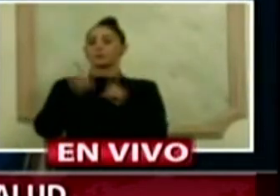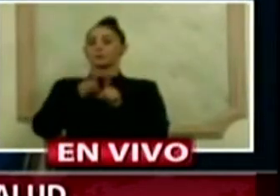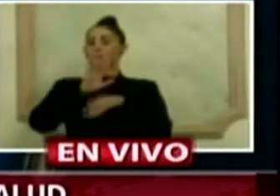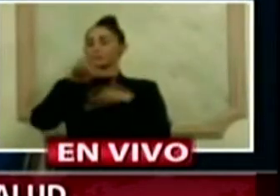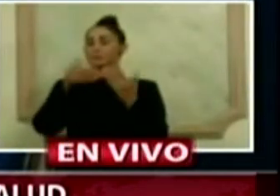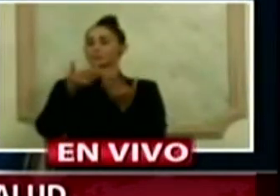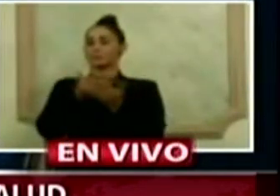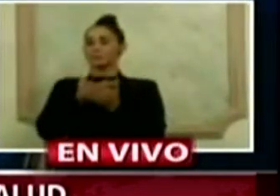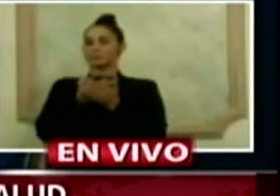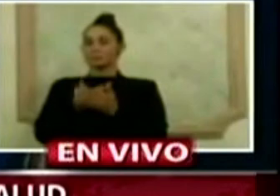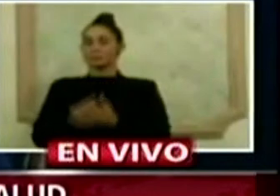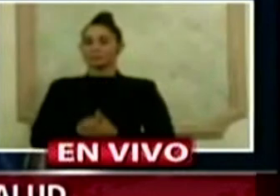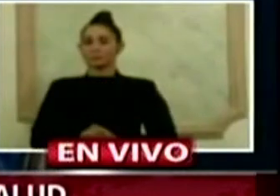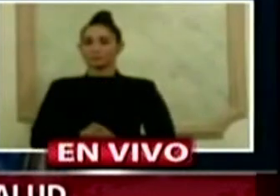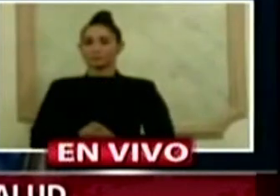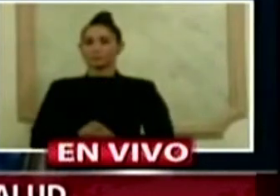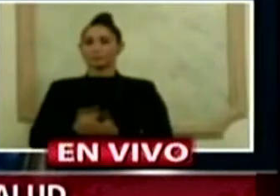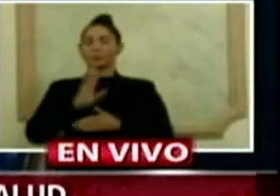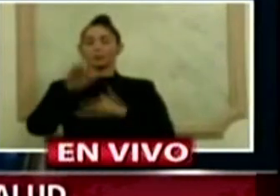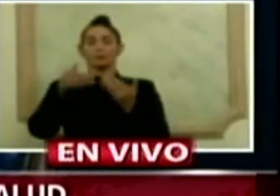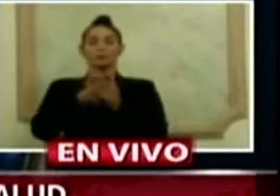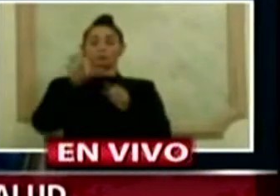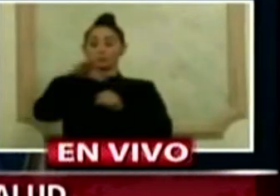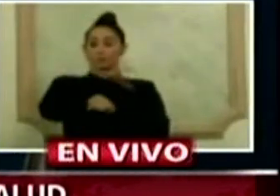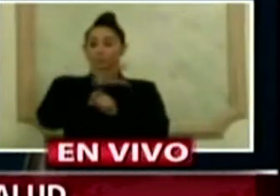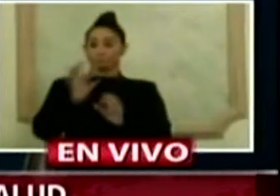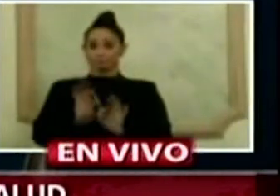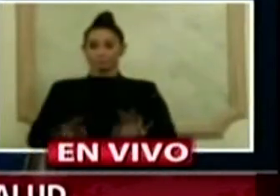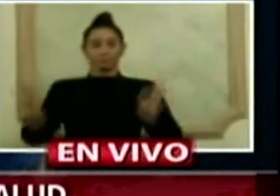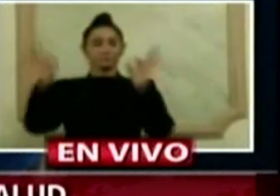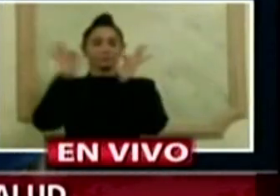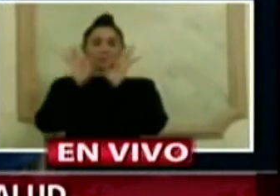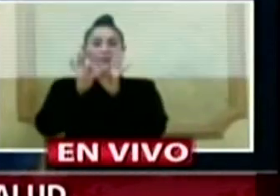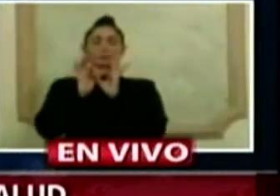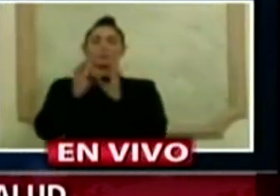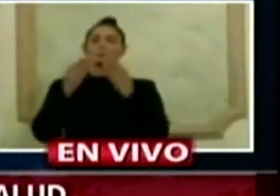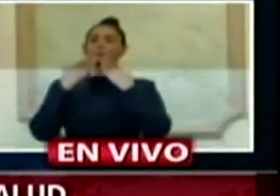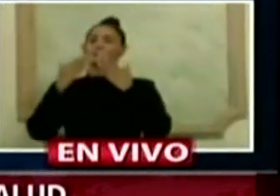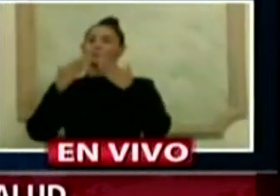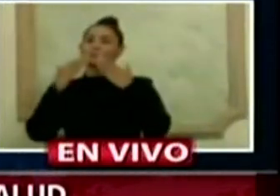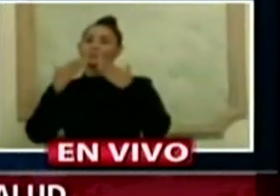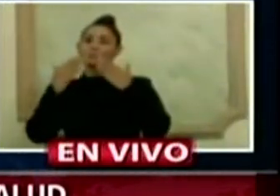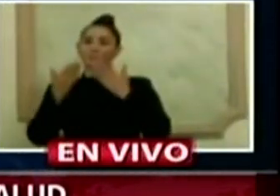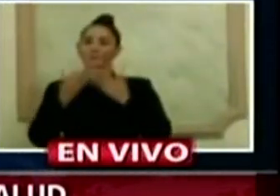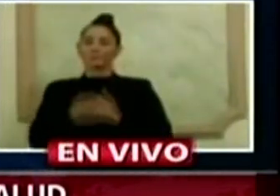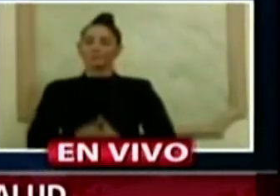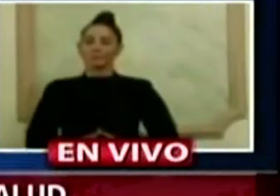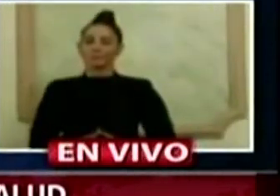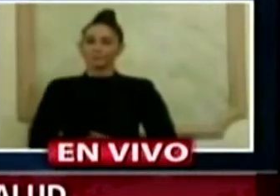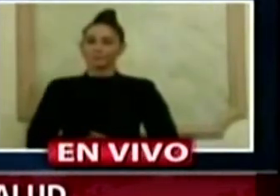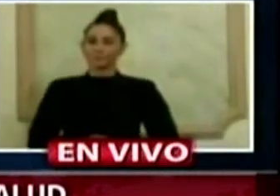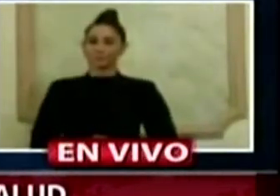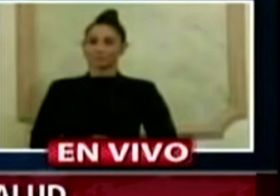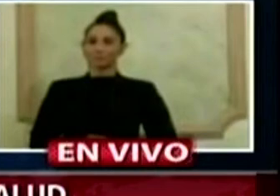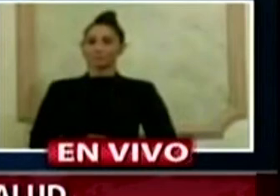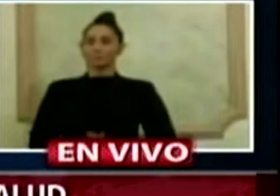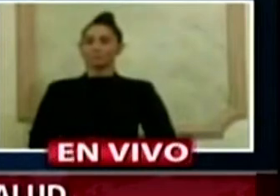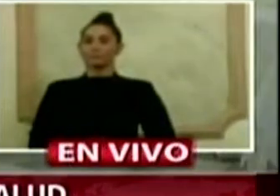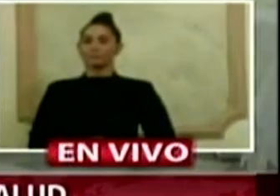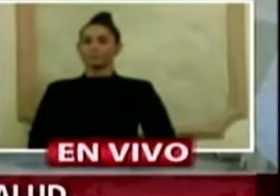COVID. Todos los sectores sociales. Así que muchísimas gracias por su presencia. Excúsame, Milagro.